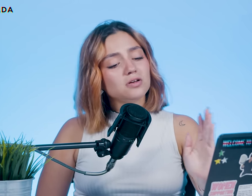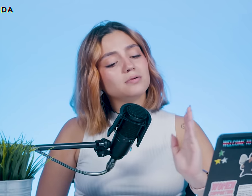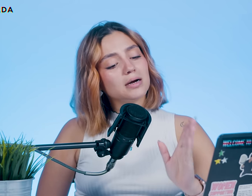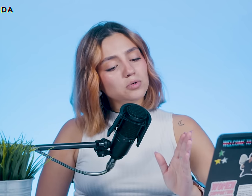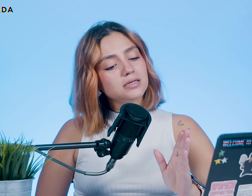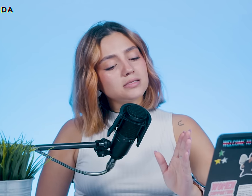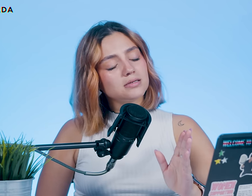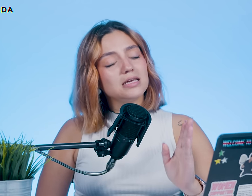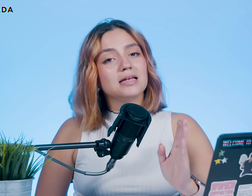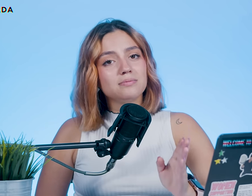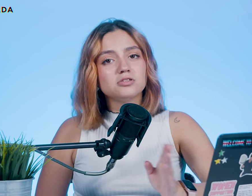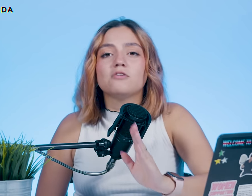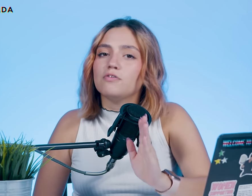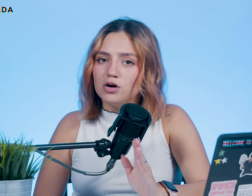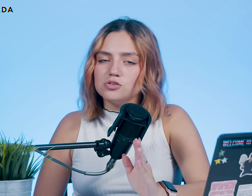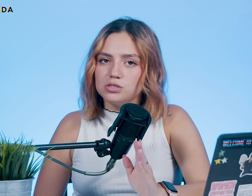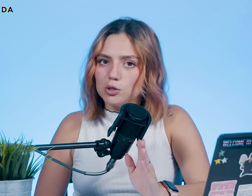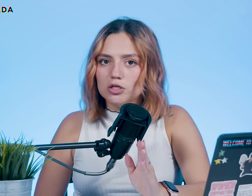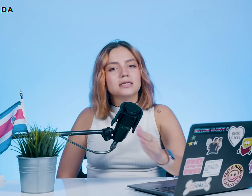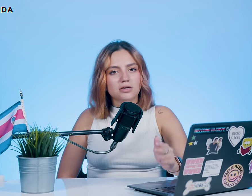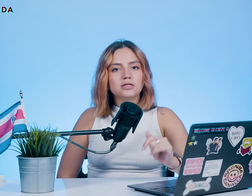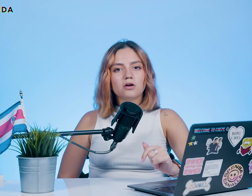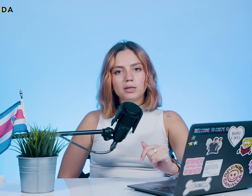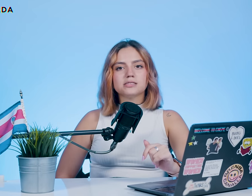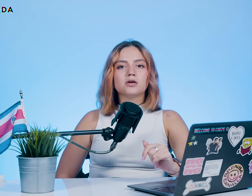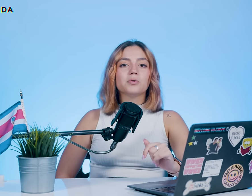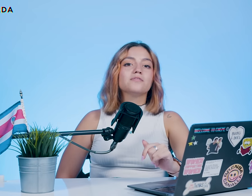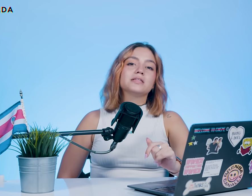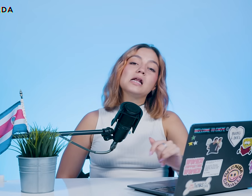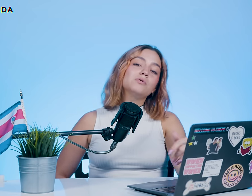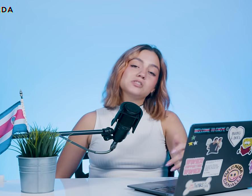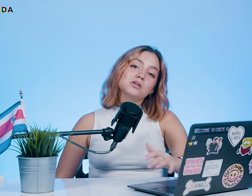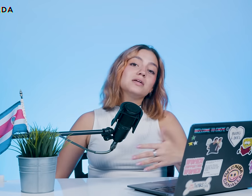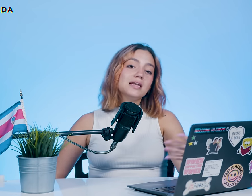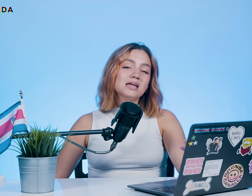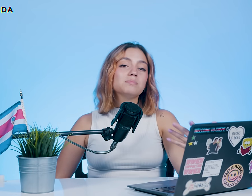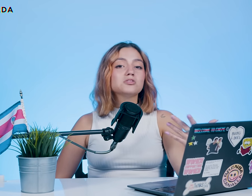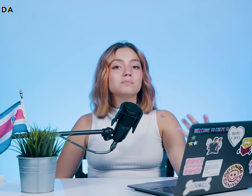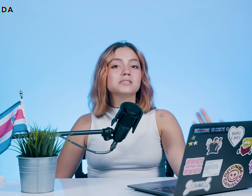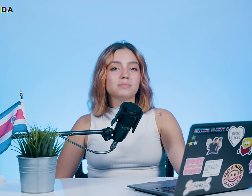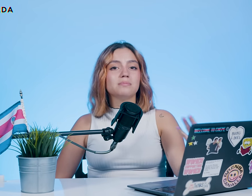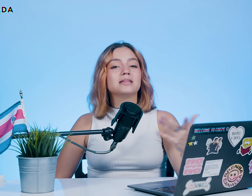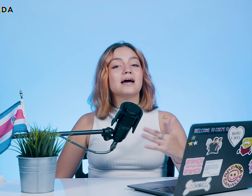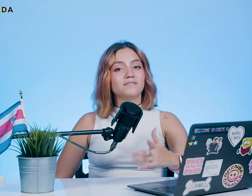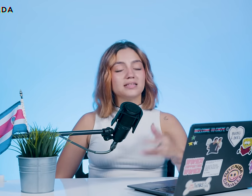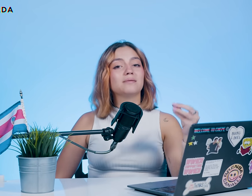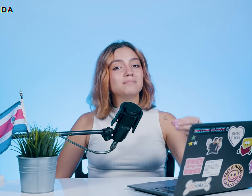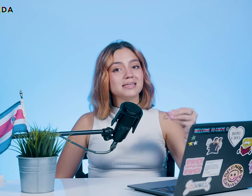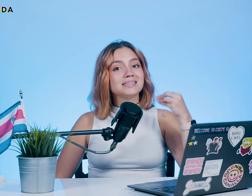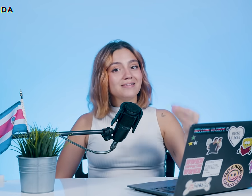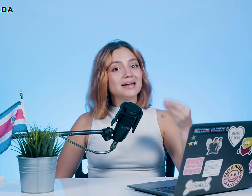tenemos vacunas y tenemos refuerzos y todo segú indicó el Ministerio puede afectar a la población de cualquier edad pero sí principalmente